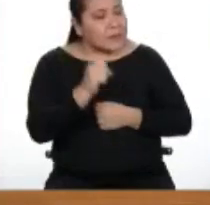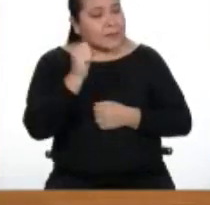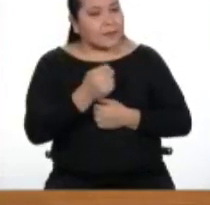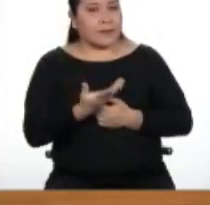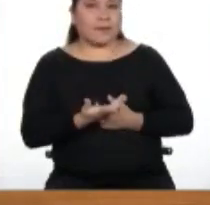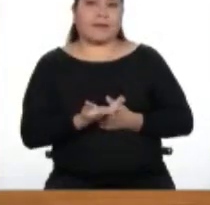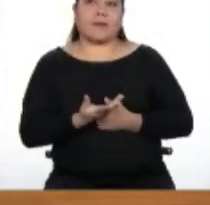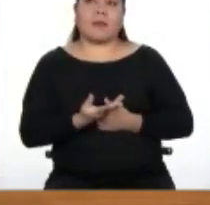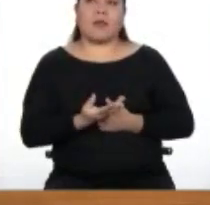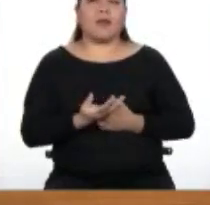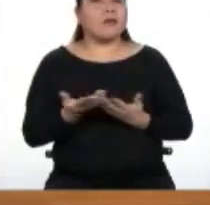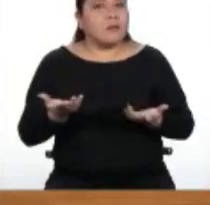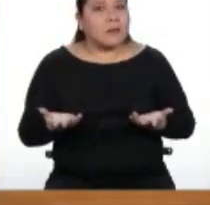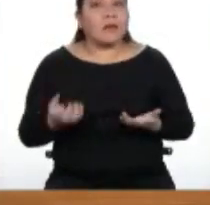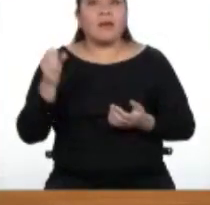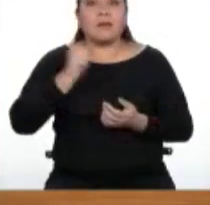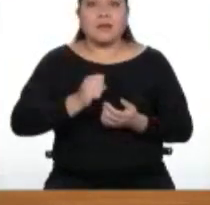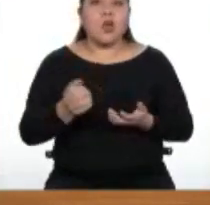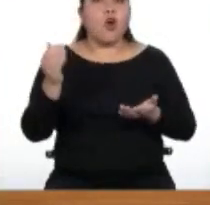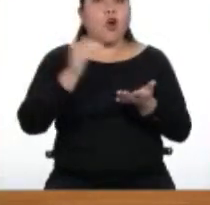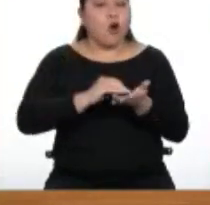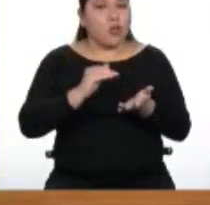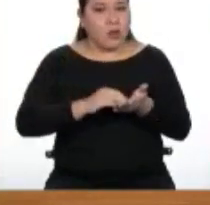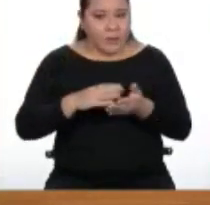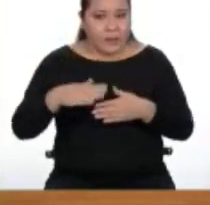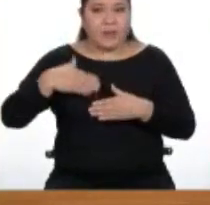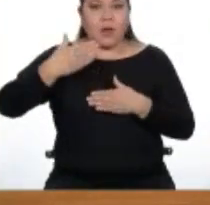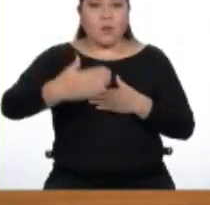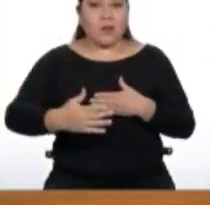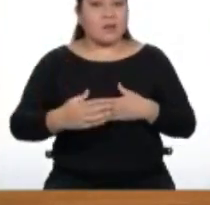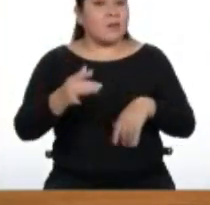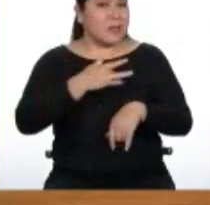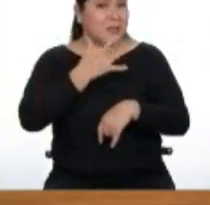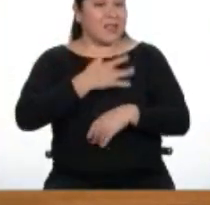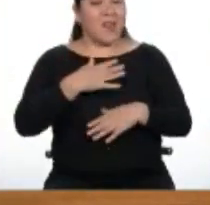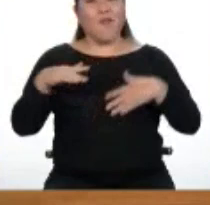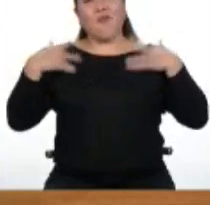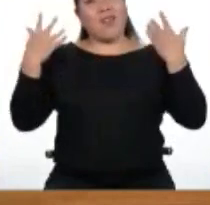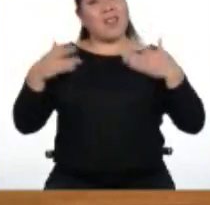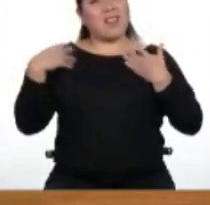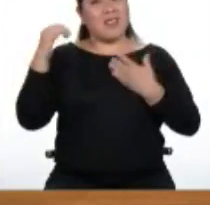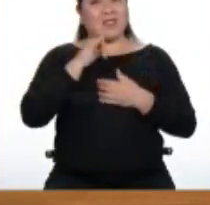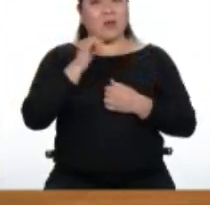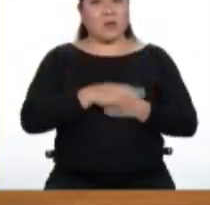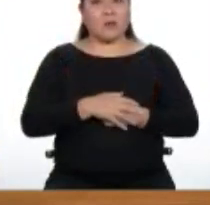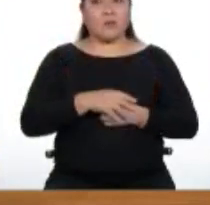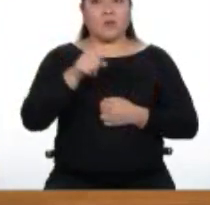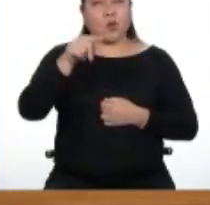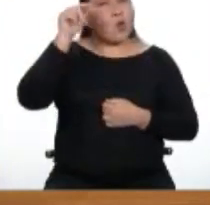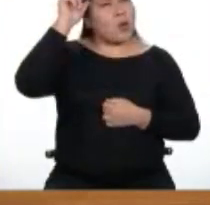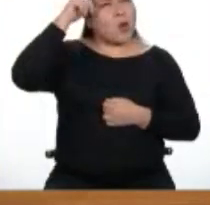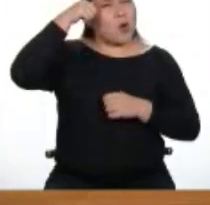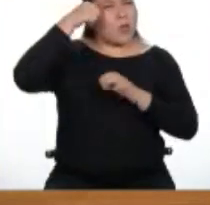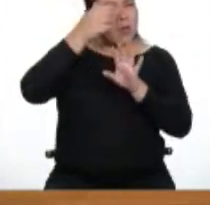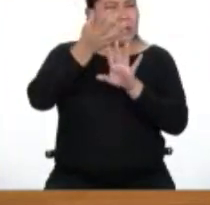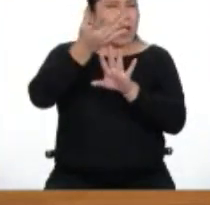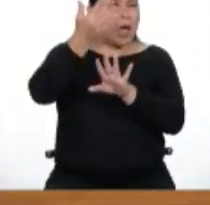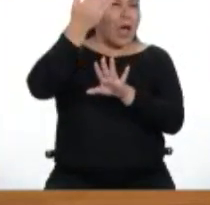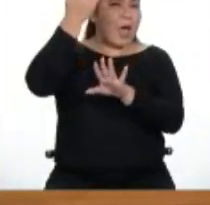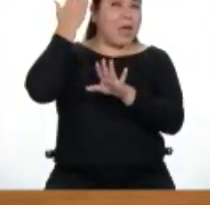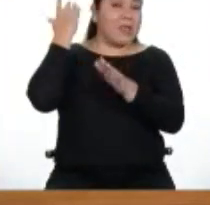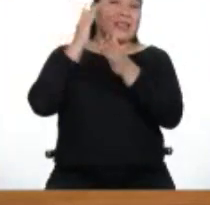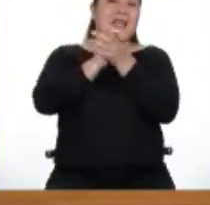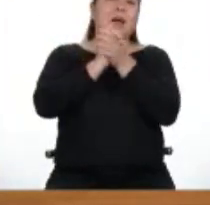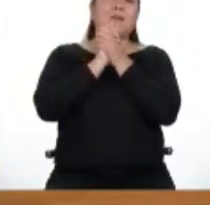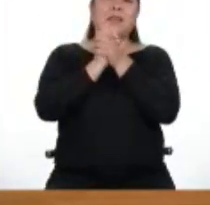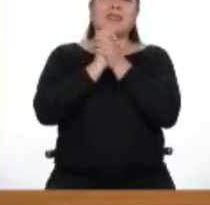Rodrigo. Obvio que puedes volver a estar feliz como siempre. ¿Acaso cuando recordaste los momentos buenos de